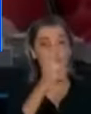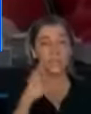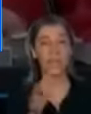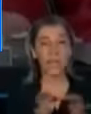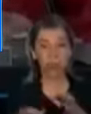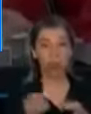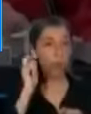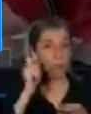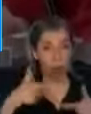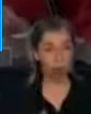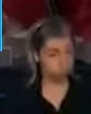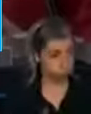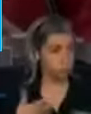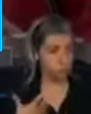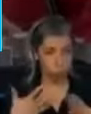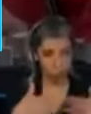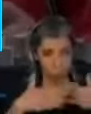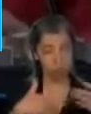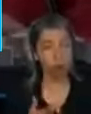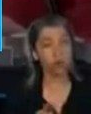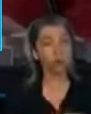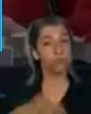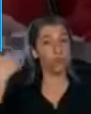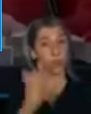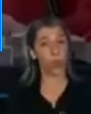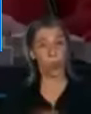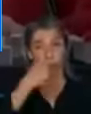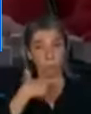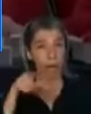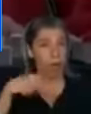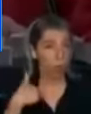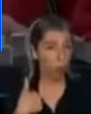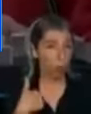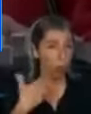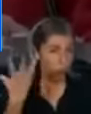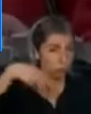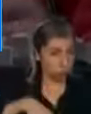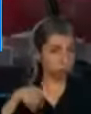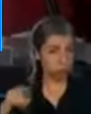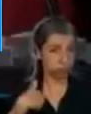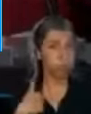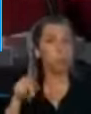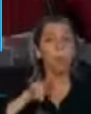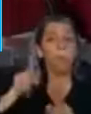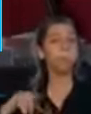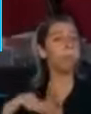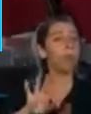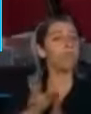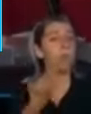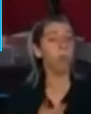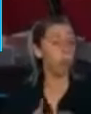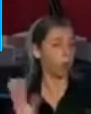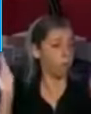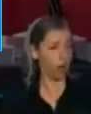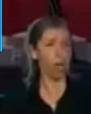hablan como si todo el país fuera el AMBA y como si esas formas que ellos tienen, viste, nos representaran a todos. Pero